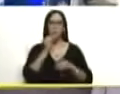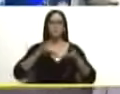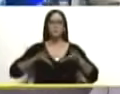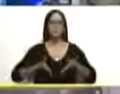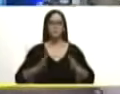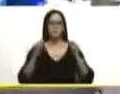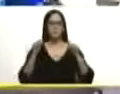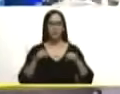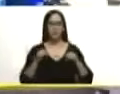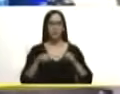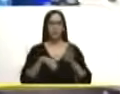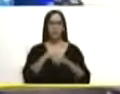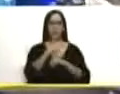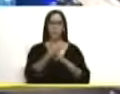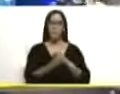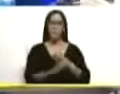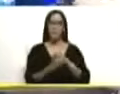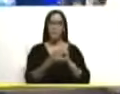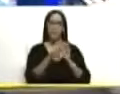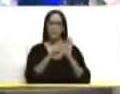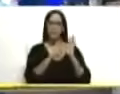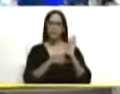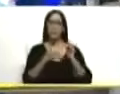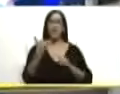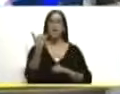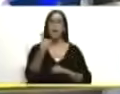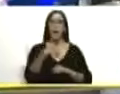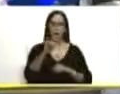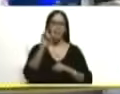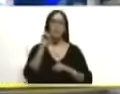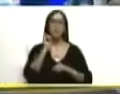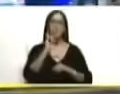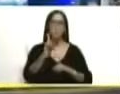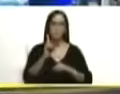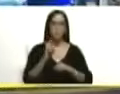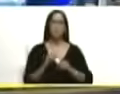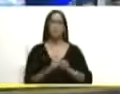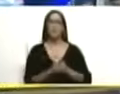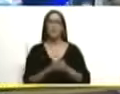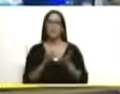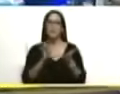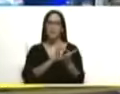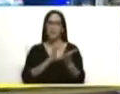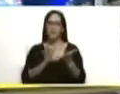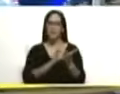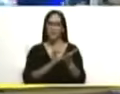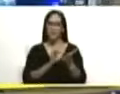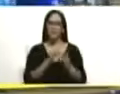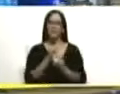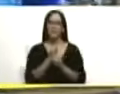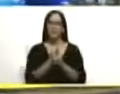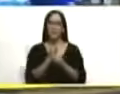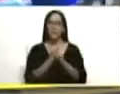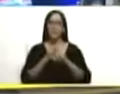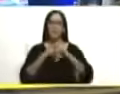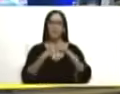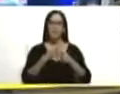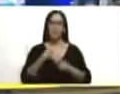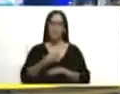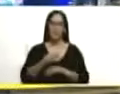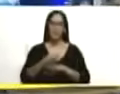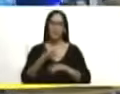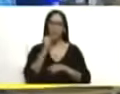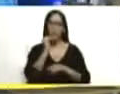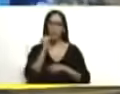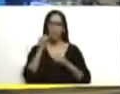y entre los planes hay un plan de billetera digital de crédito y financiamiento para los jóvenes que van a quedar